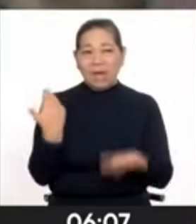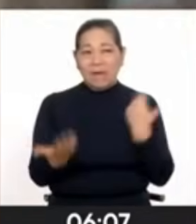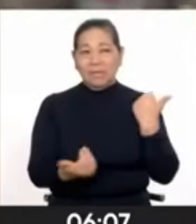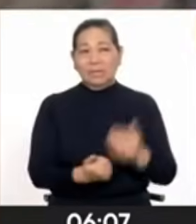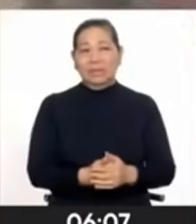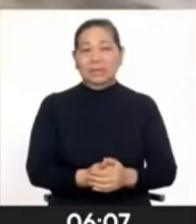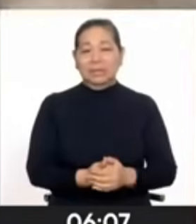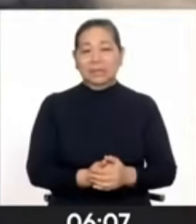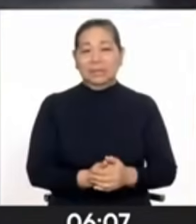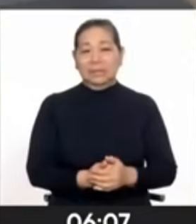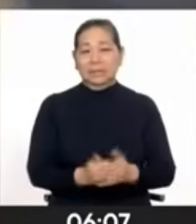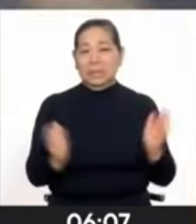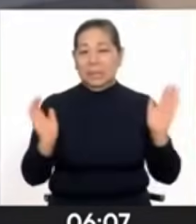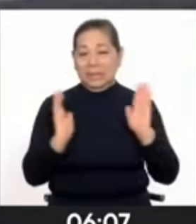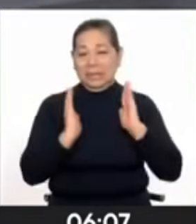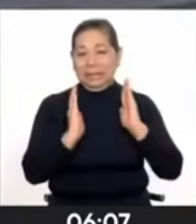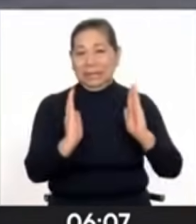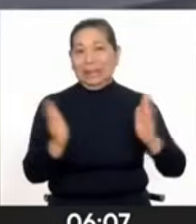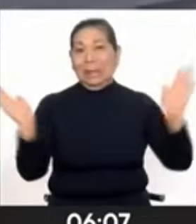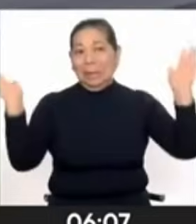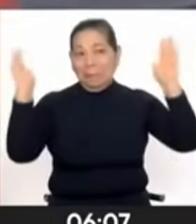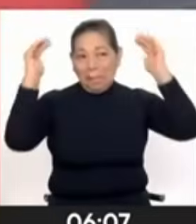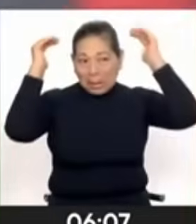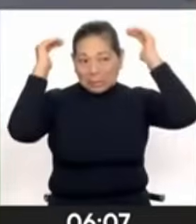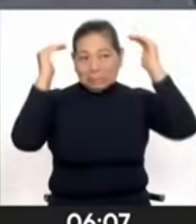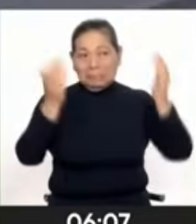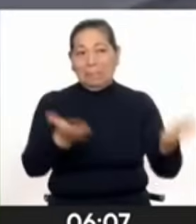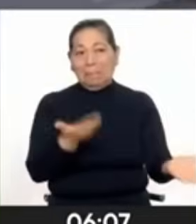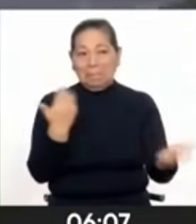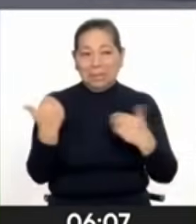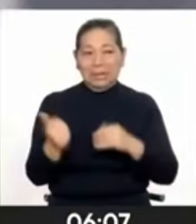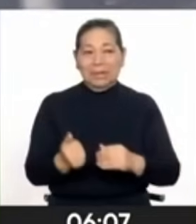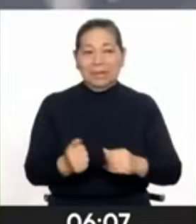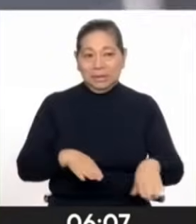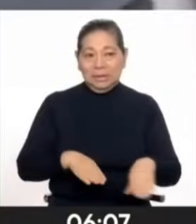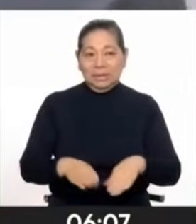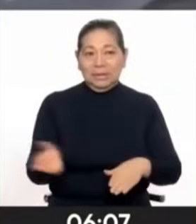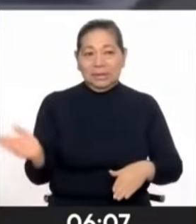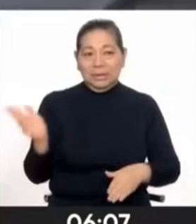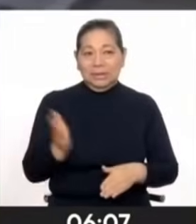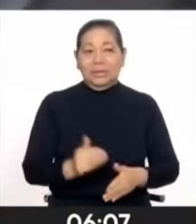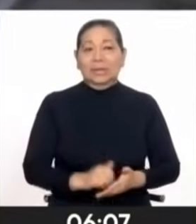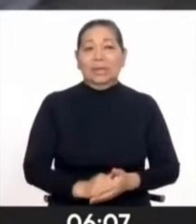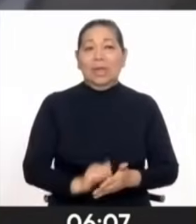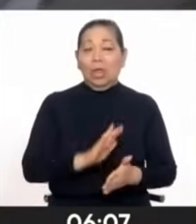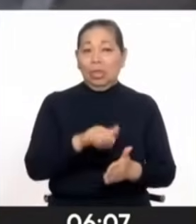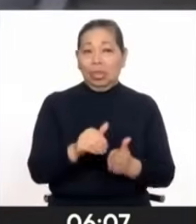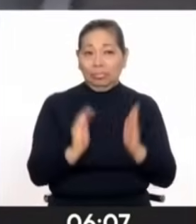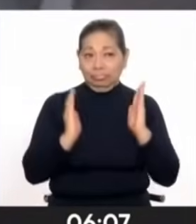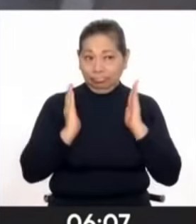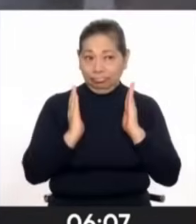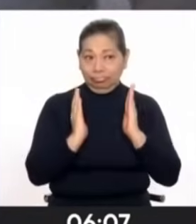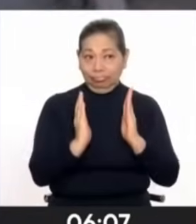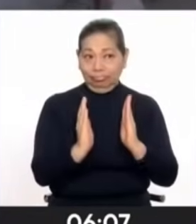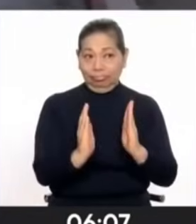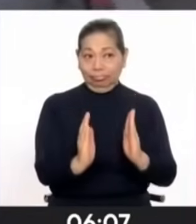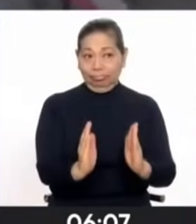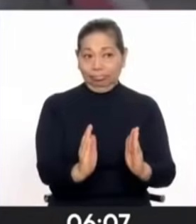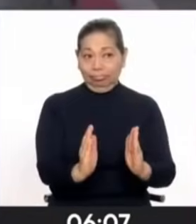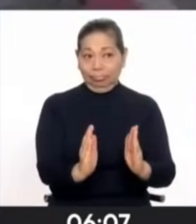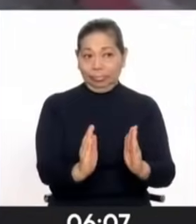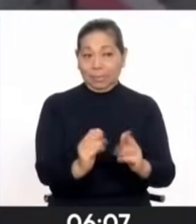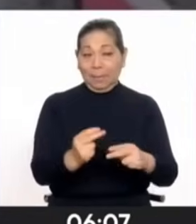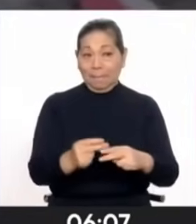están derrumbando los negocios y acá justamente esta es la pista auxiliar y toda esta recta, como verán, están